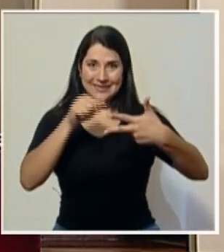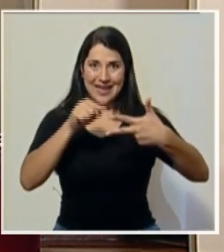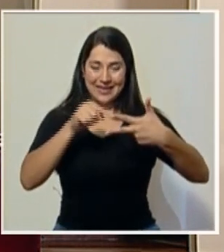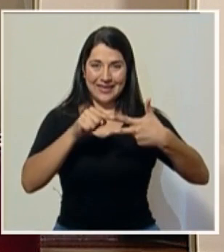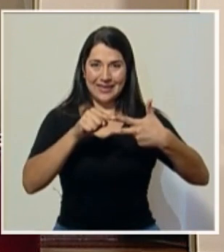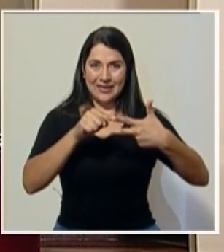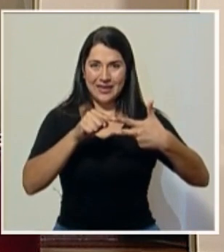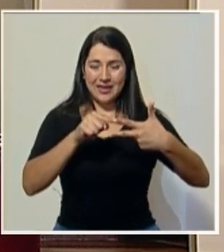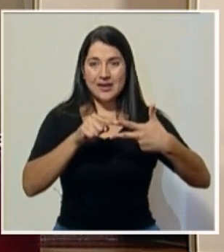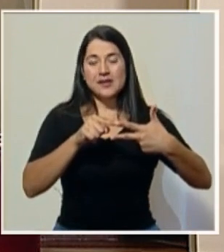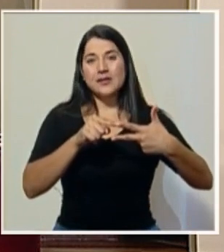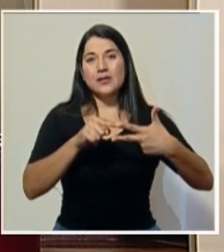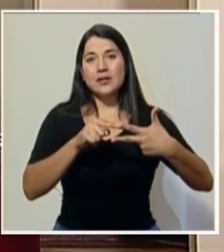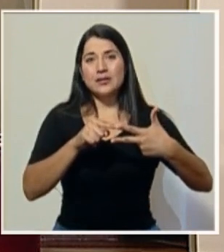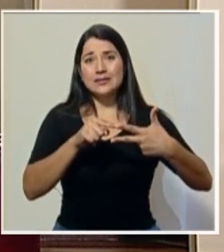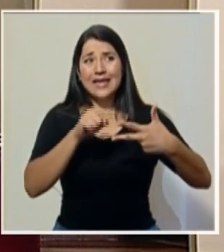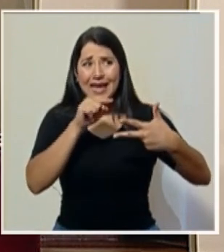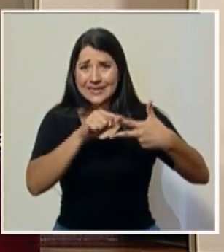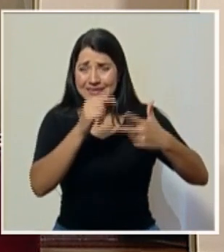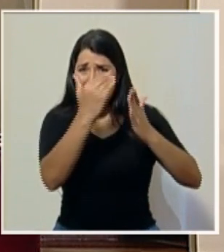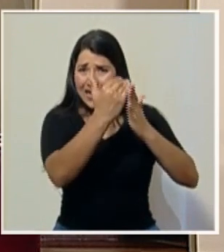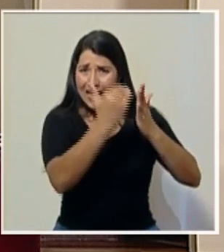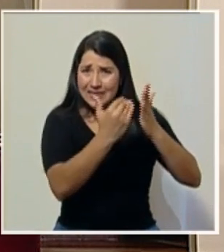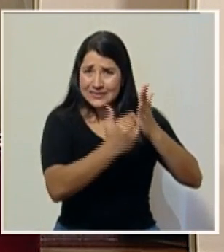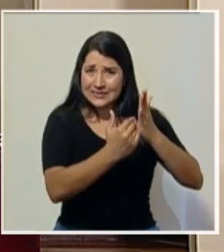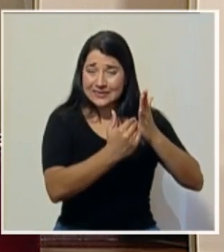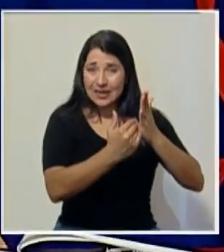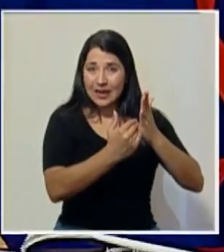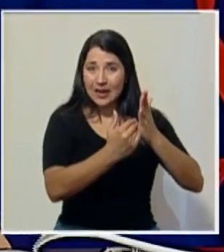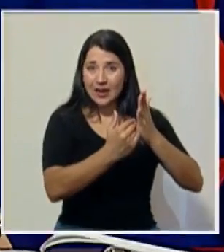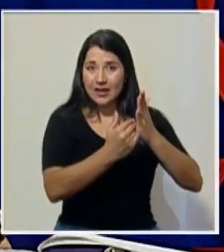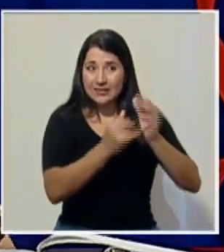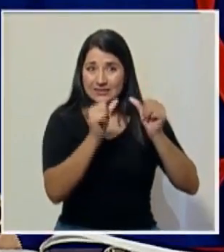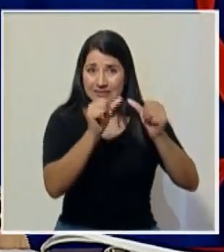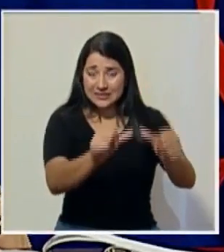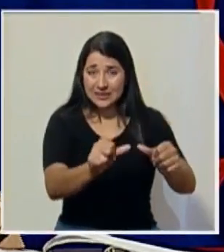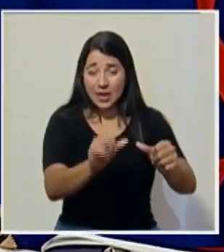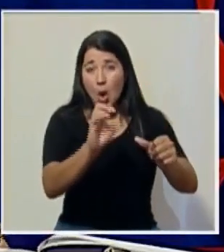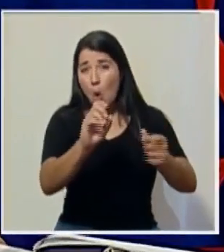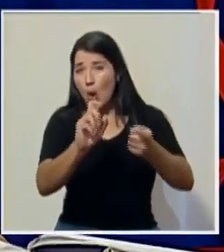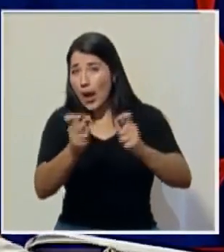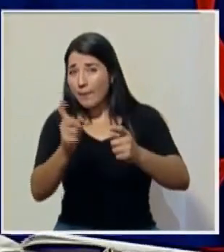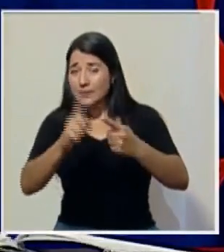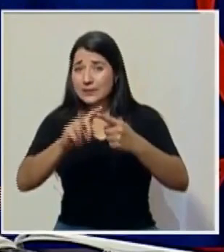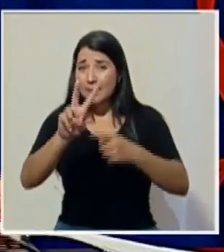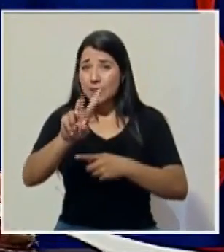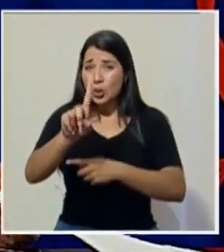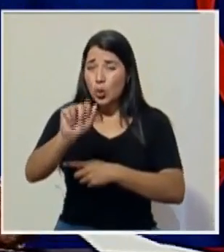modelo? ¿O está la lista final o cambia hasta el 21 de agosto? Gracias.